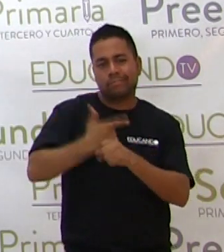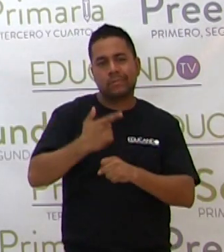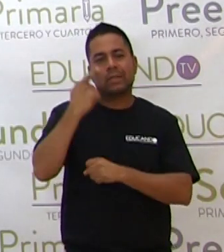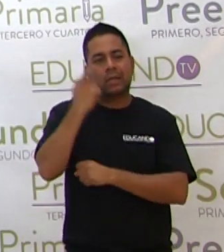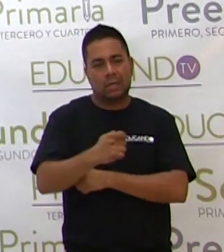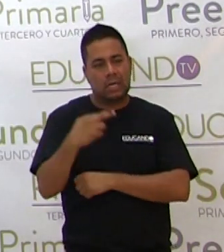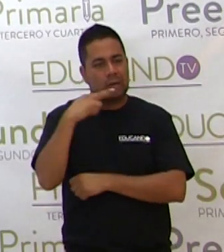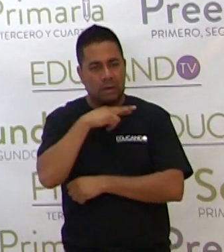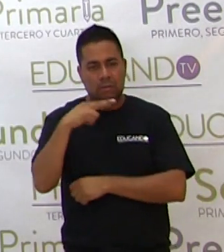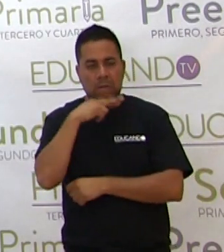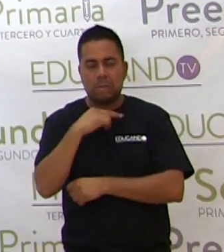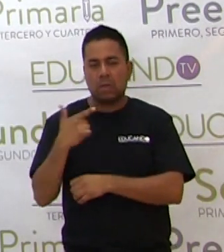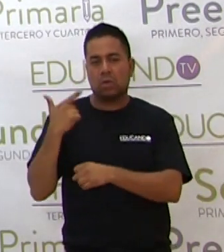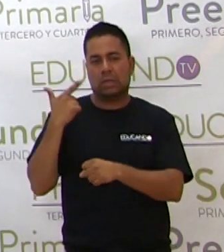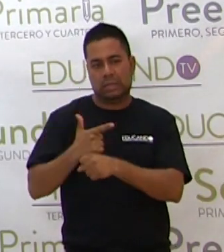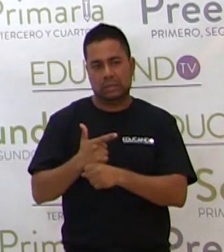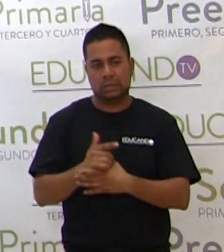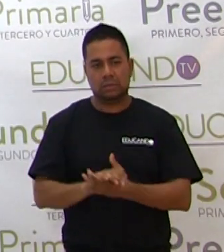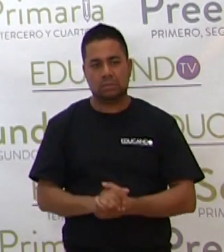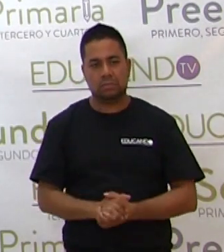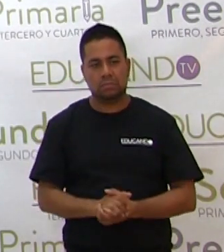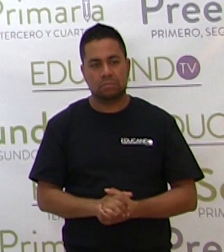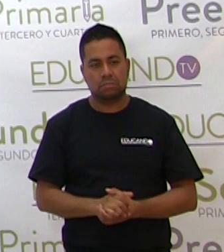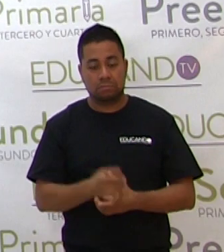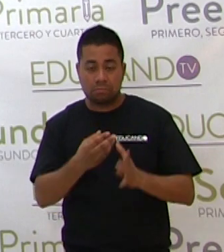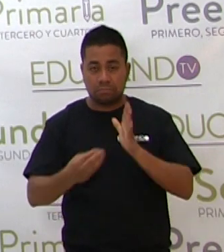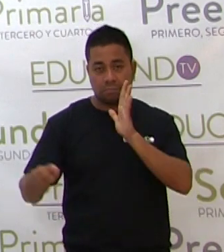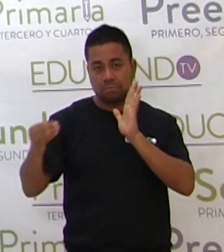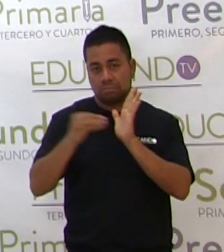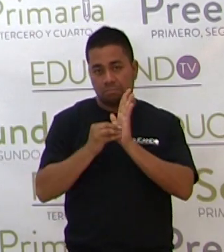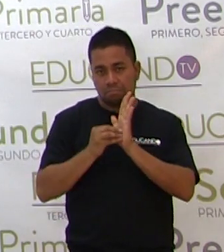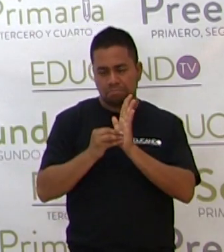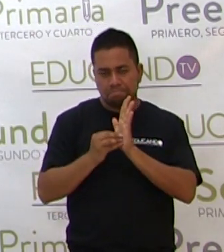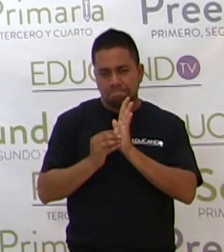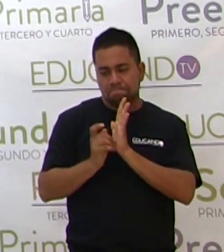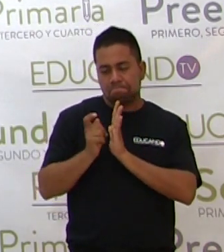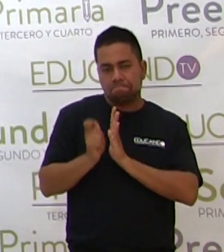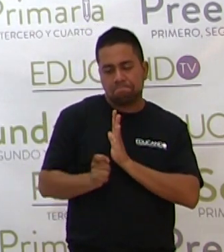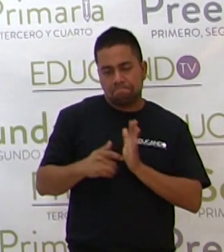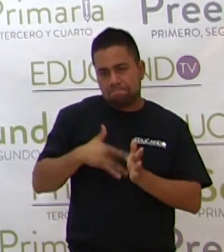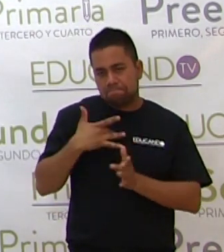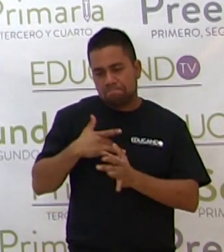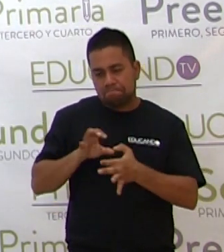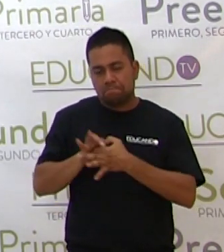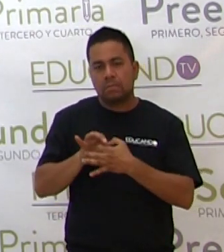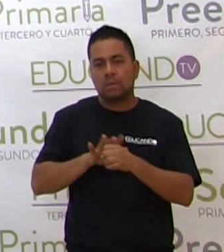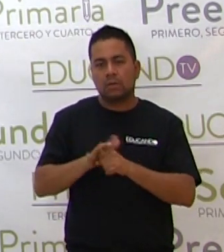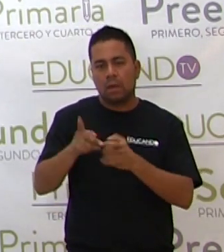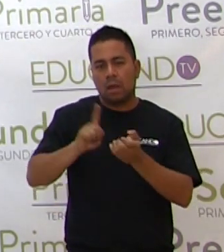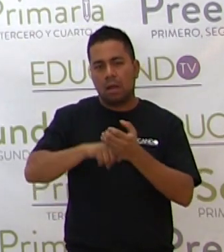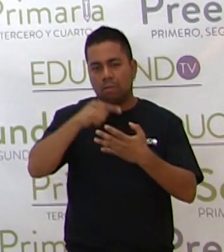rápidamente y situarnos en lo que vamos el contenido